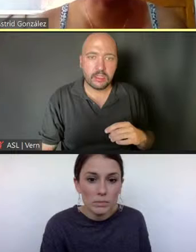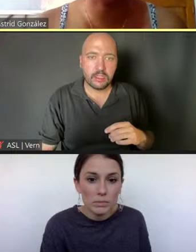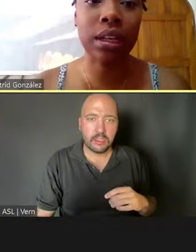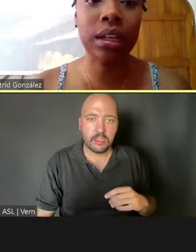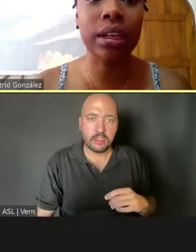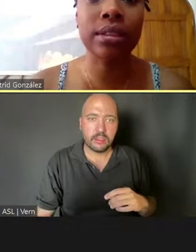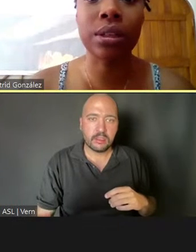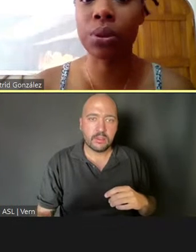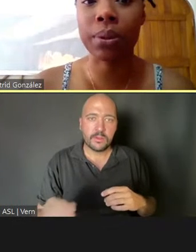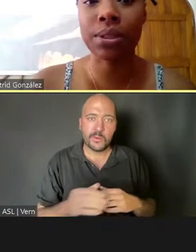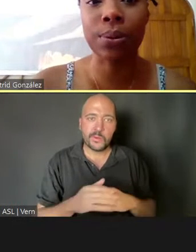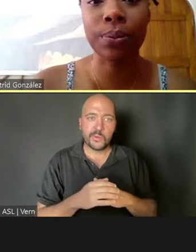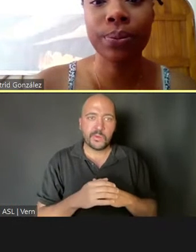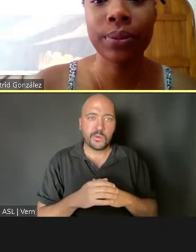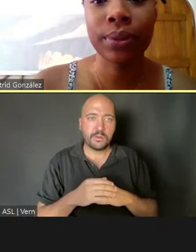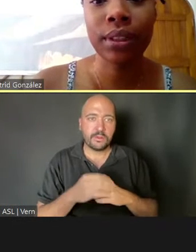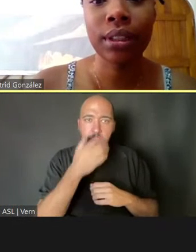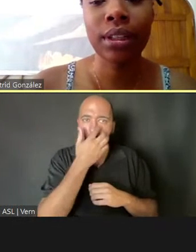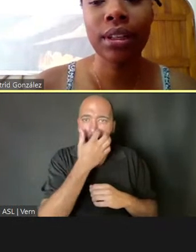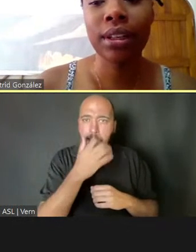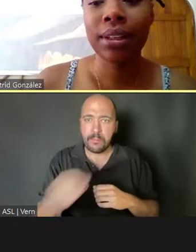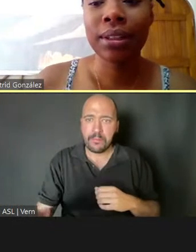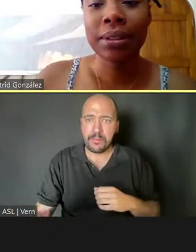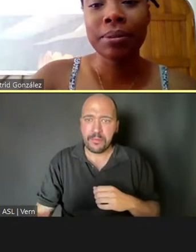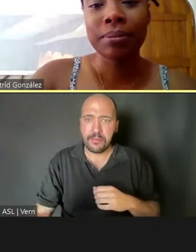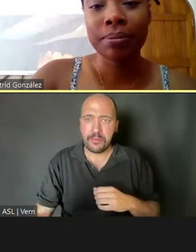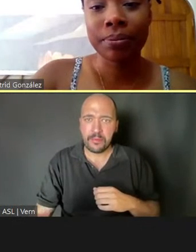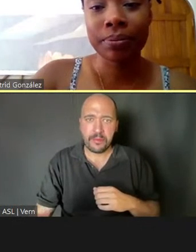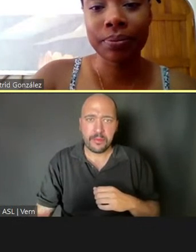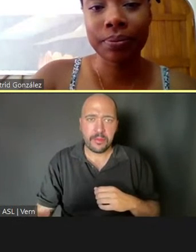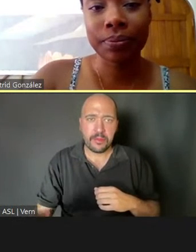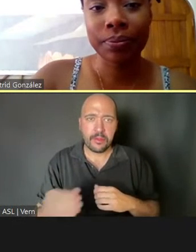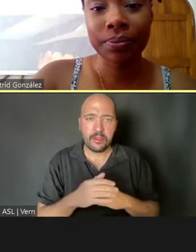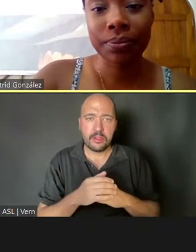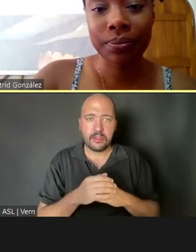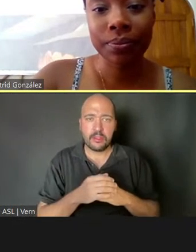los espacios de la estereotipación.